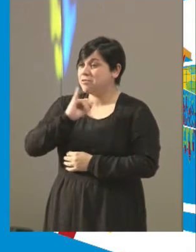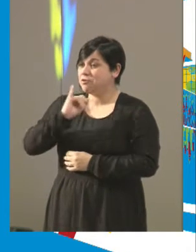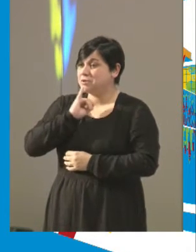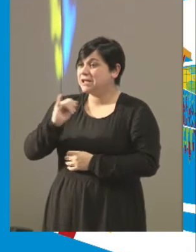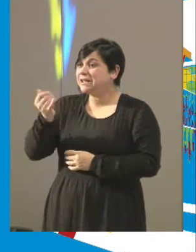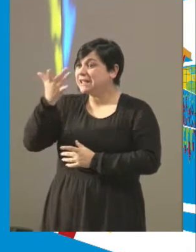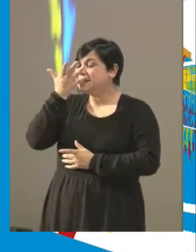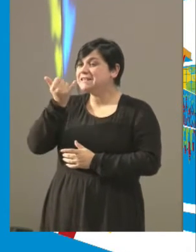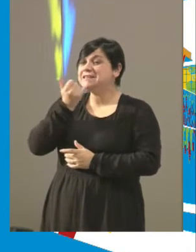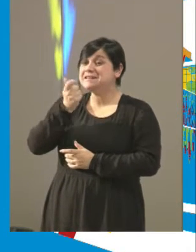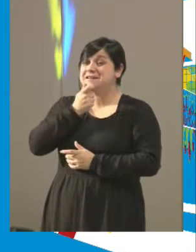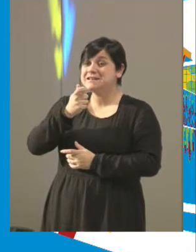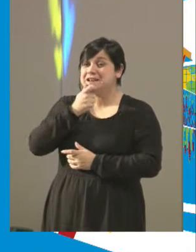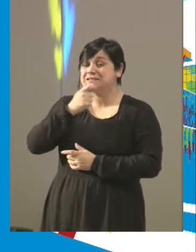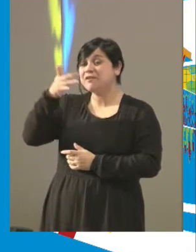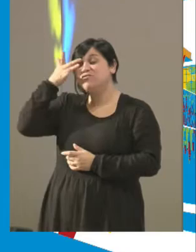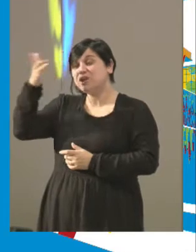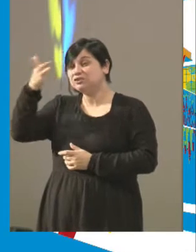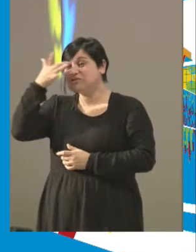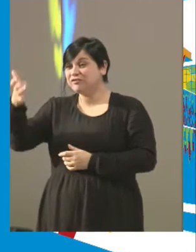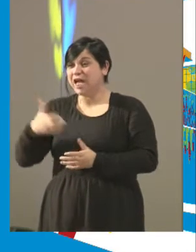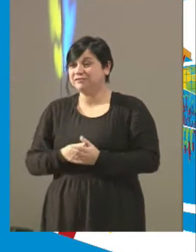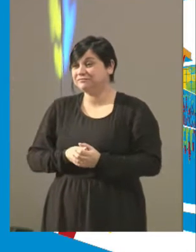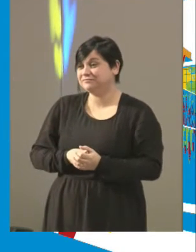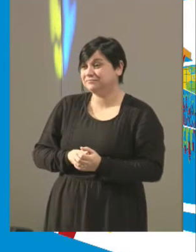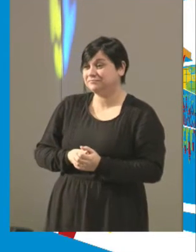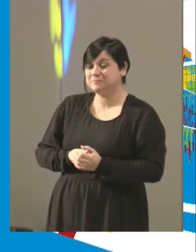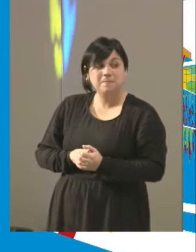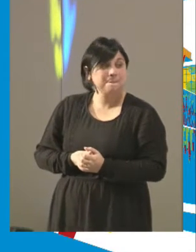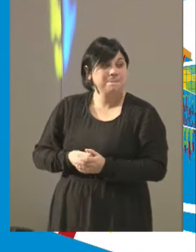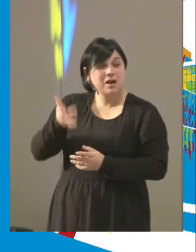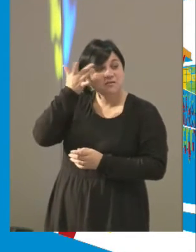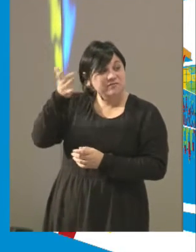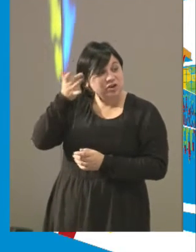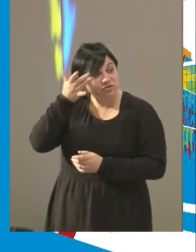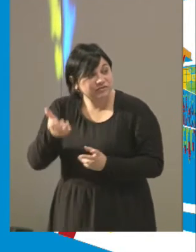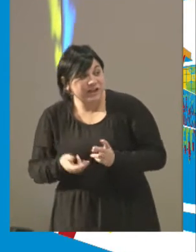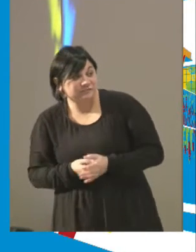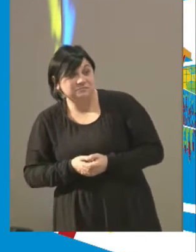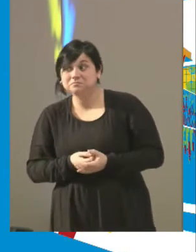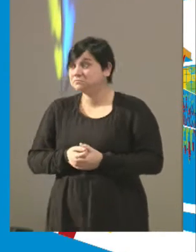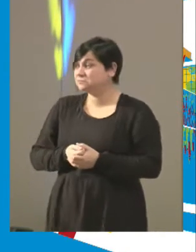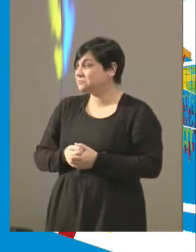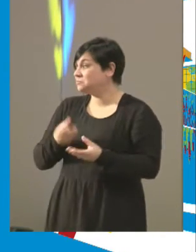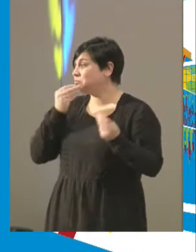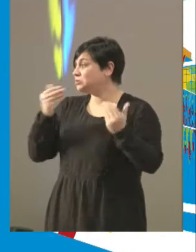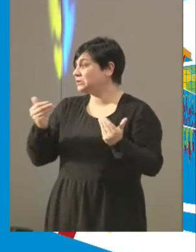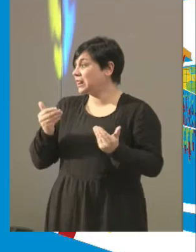inglés y filosofía. Y probablemente matemáticas. La filosofía me pilla mal.